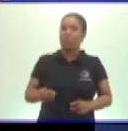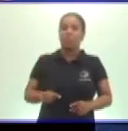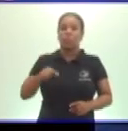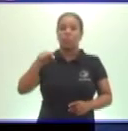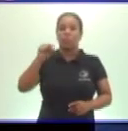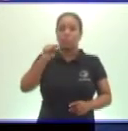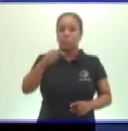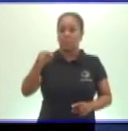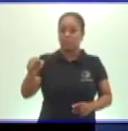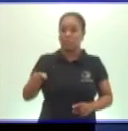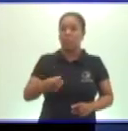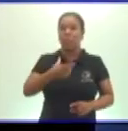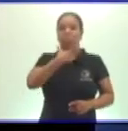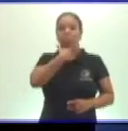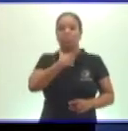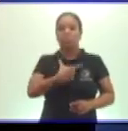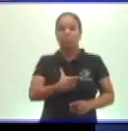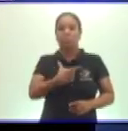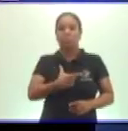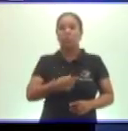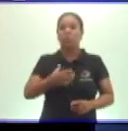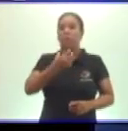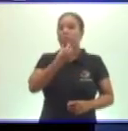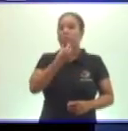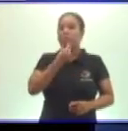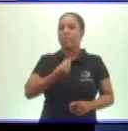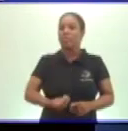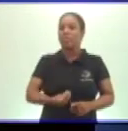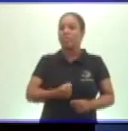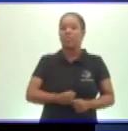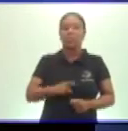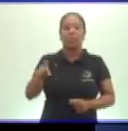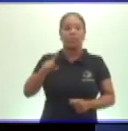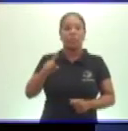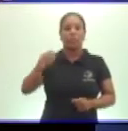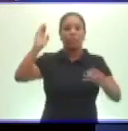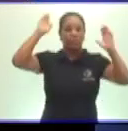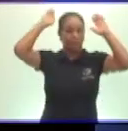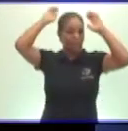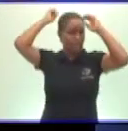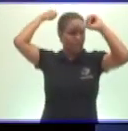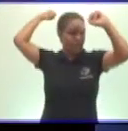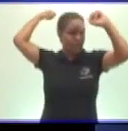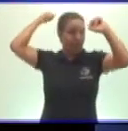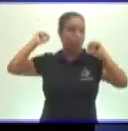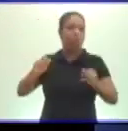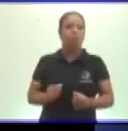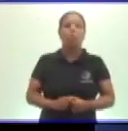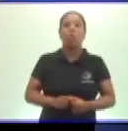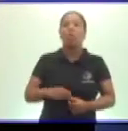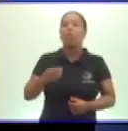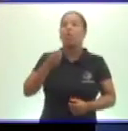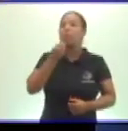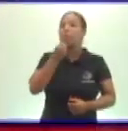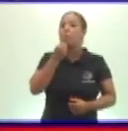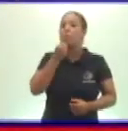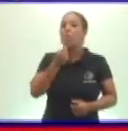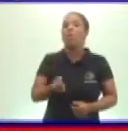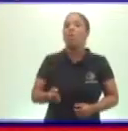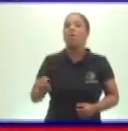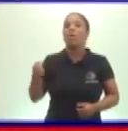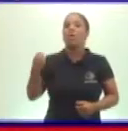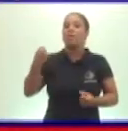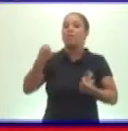Federico Engels en esa lógica, que no es la lógica de Napoleón, que no es la lógica de Napoleón del poder enfrentado